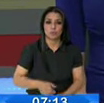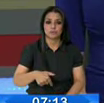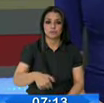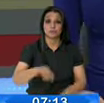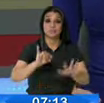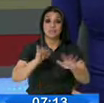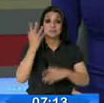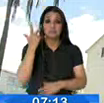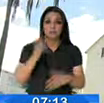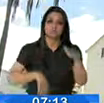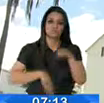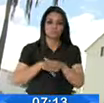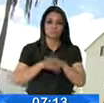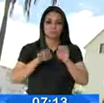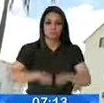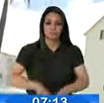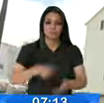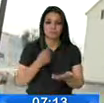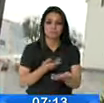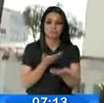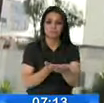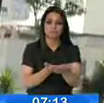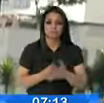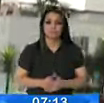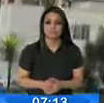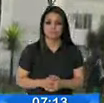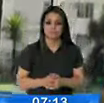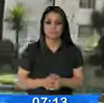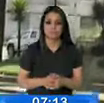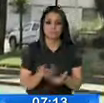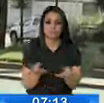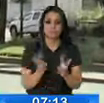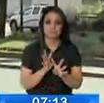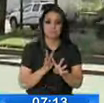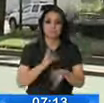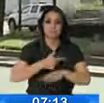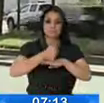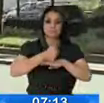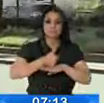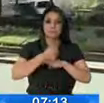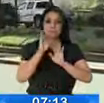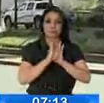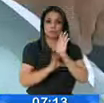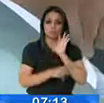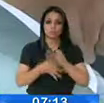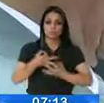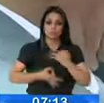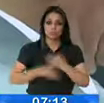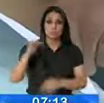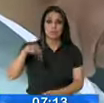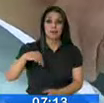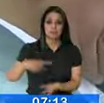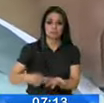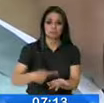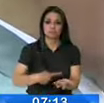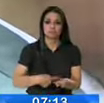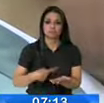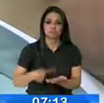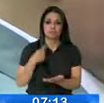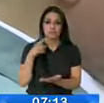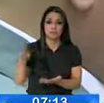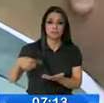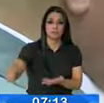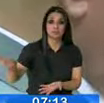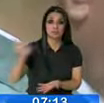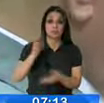causa. El Pleno de la Corte Constitucional se reunió este martes para sortear el pedido de juicio político contra el